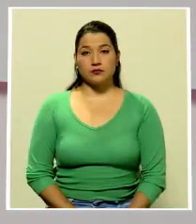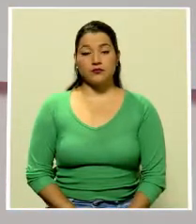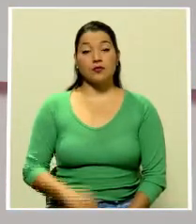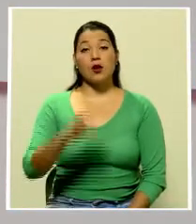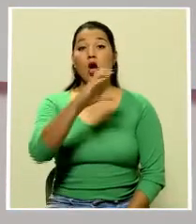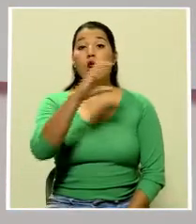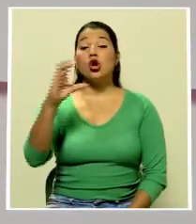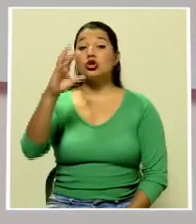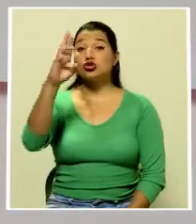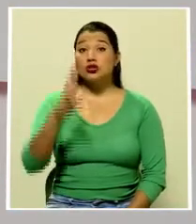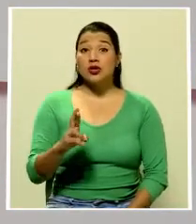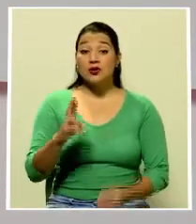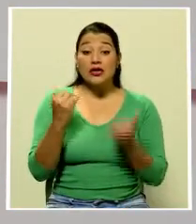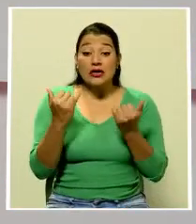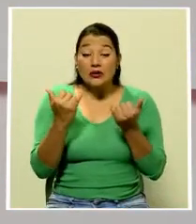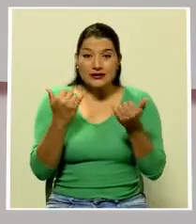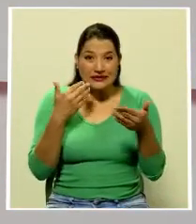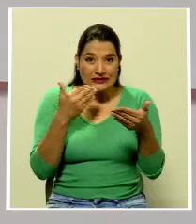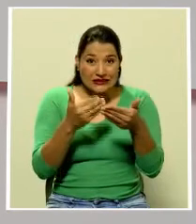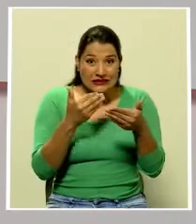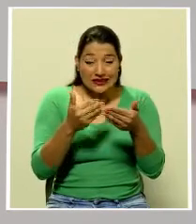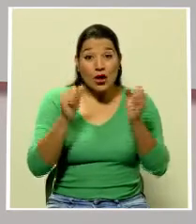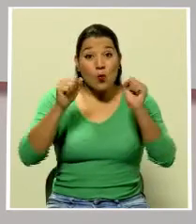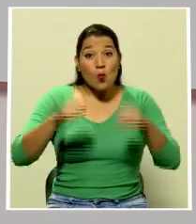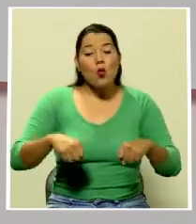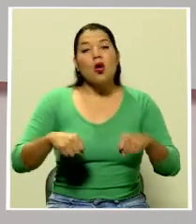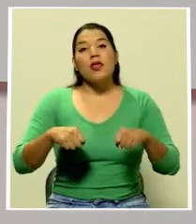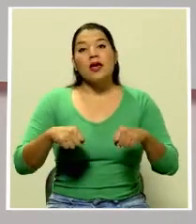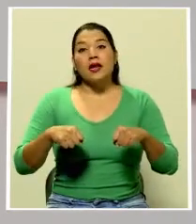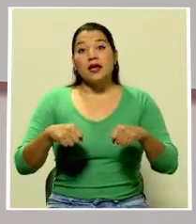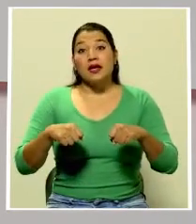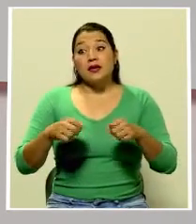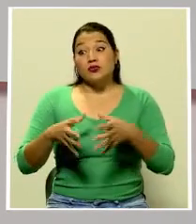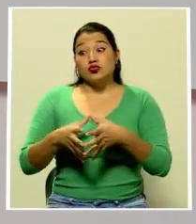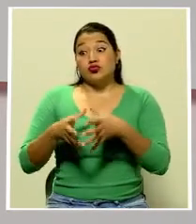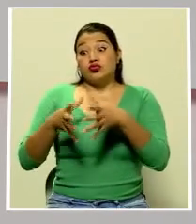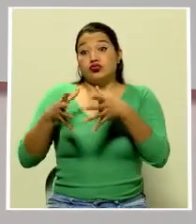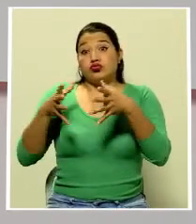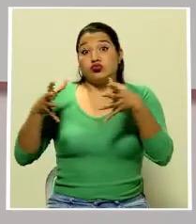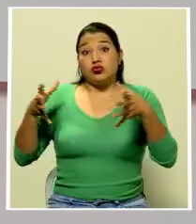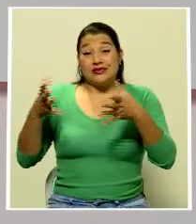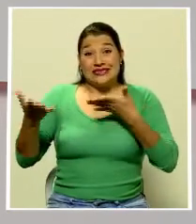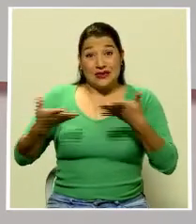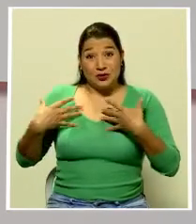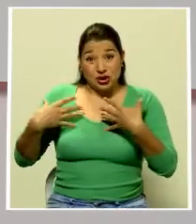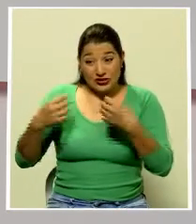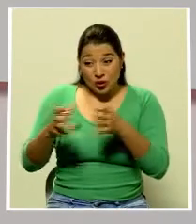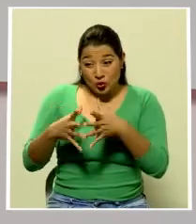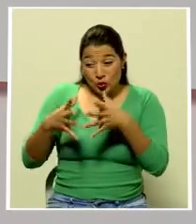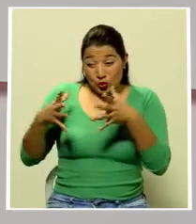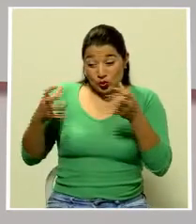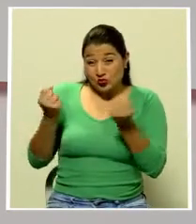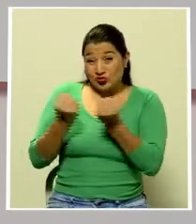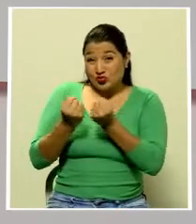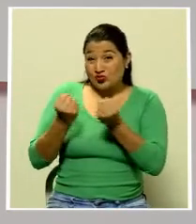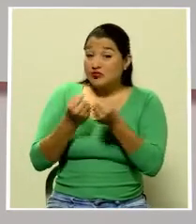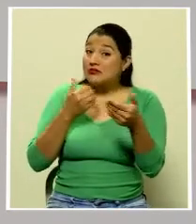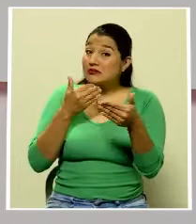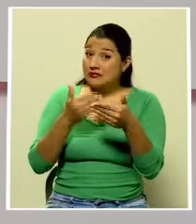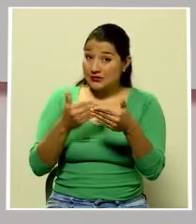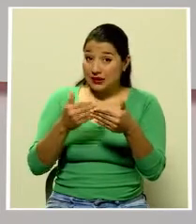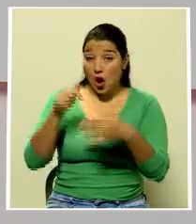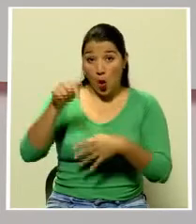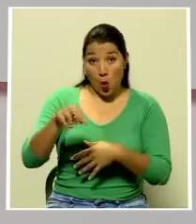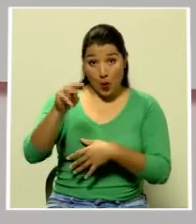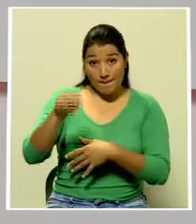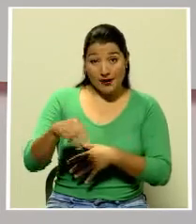Costa Rica está muy cerca de llegar a un colapso de sus unidades de cuidados intensivos. Así lo informó este martes